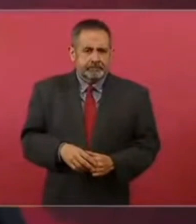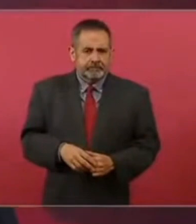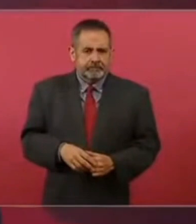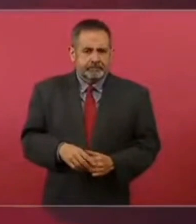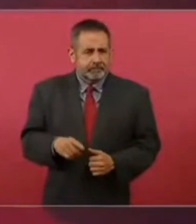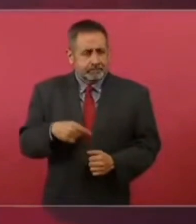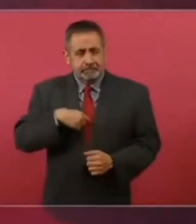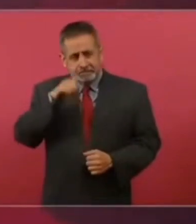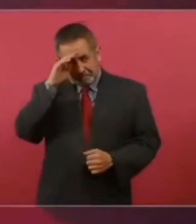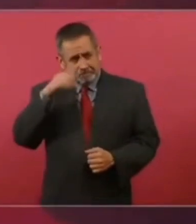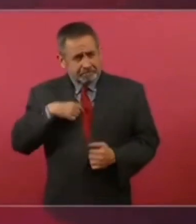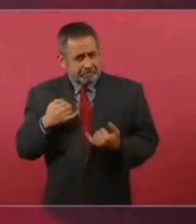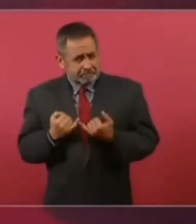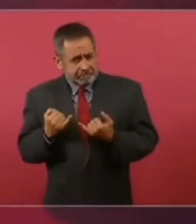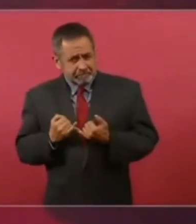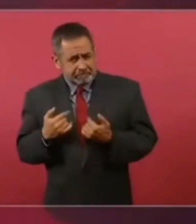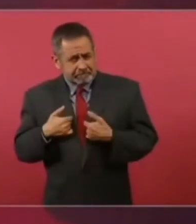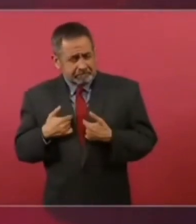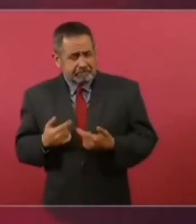que somos iguales,